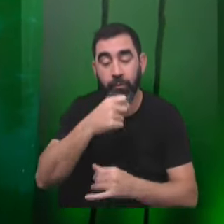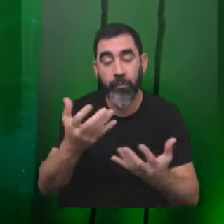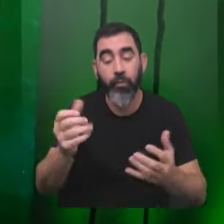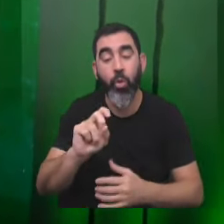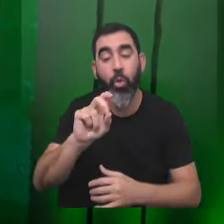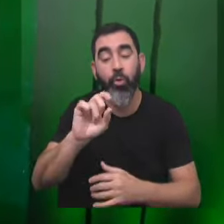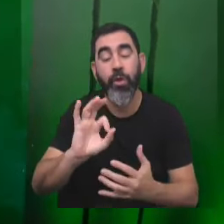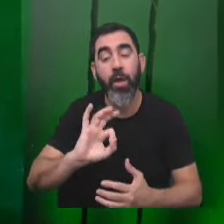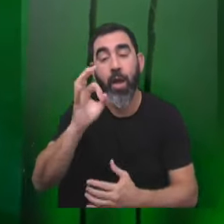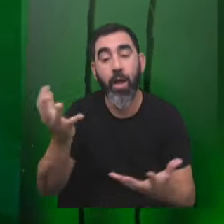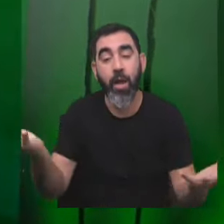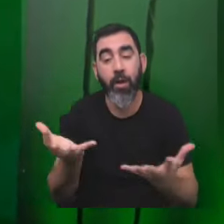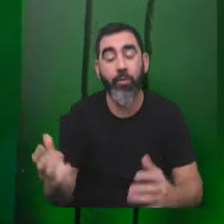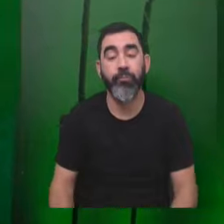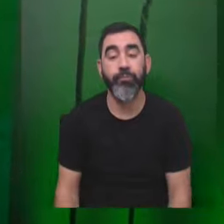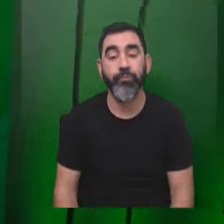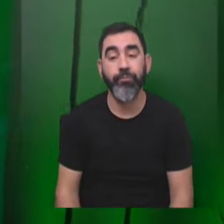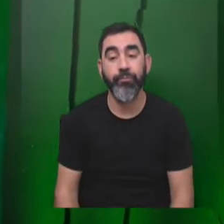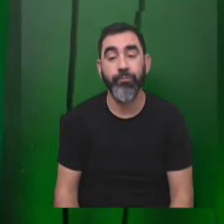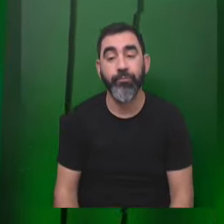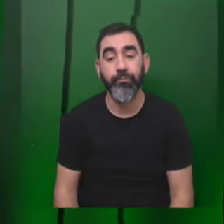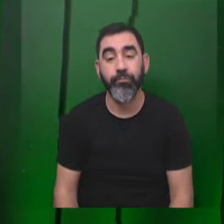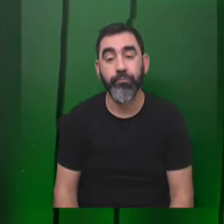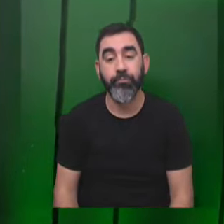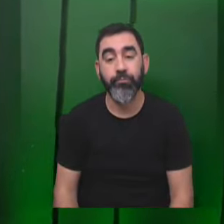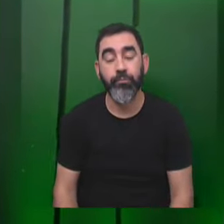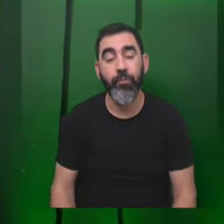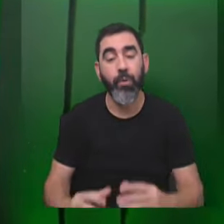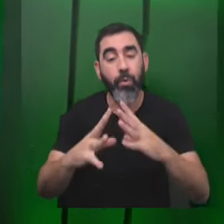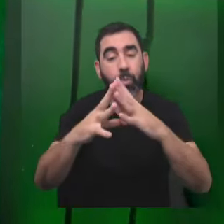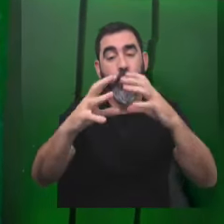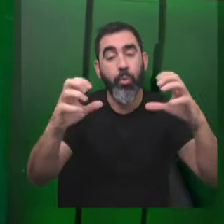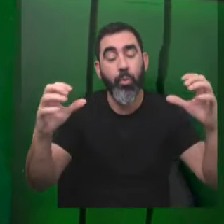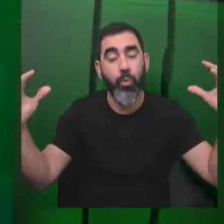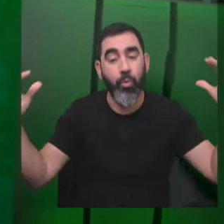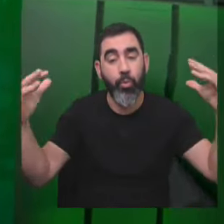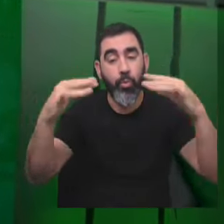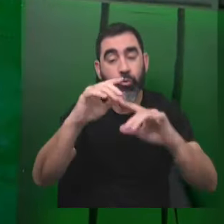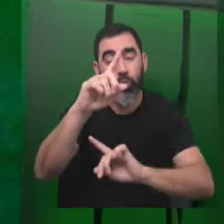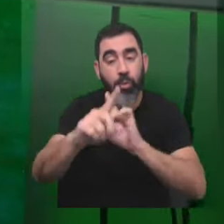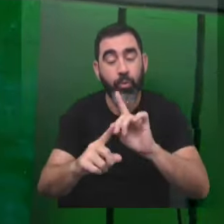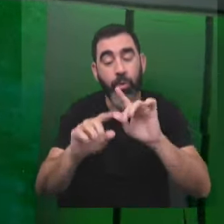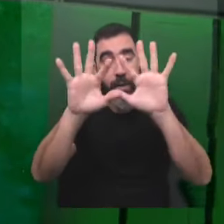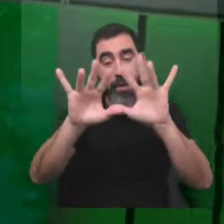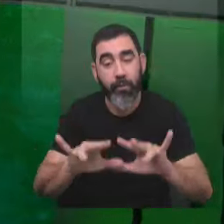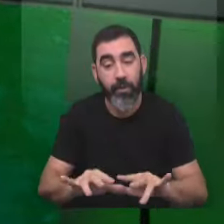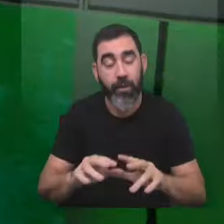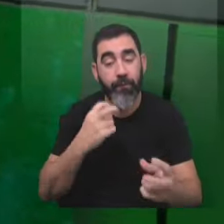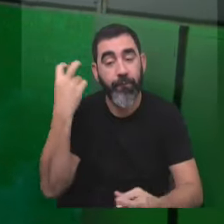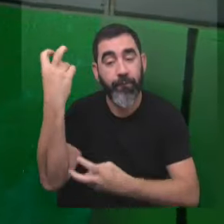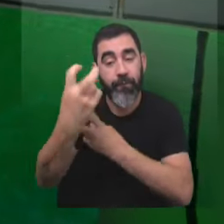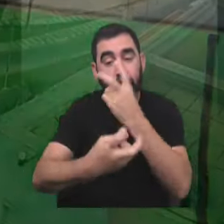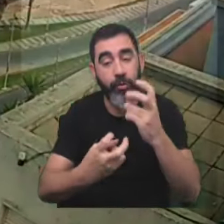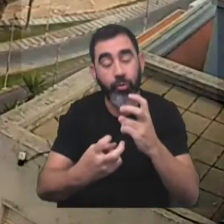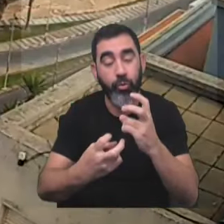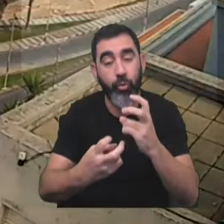12 grados a esta hora aquí en Montevideo una jornada que va a seguir con el cielo algo nuboso con periodos de nuboso neblinas el viento soplando